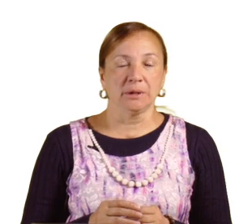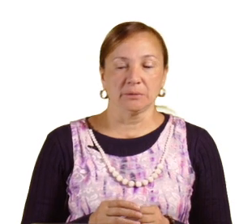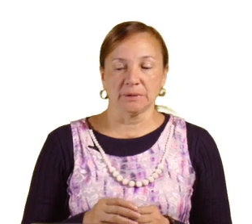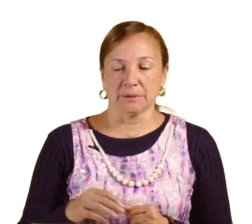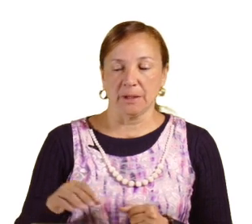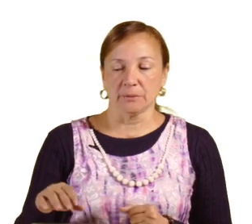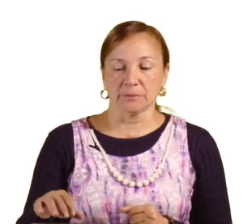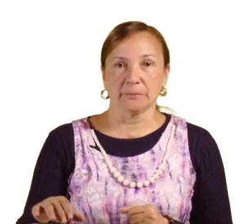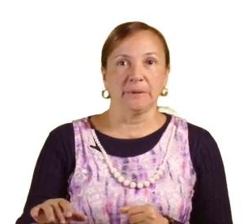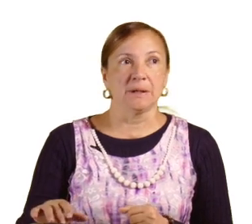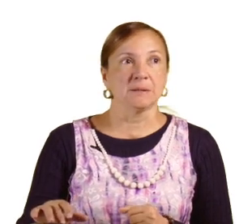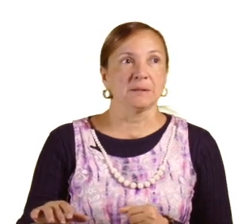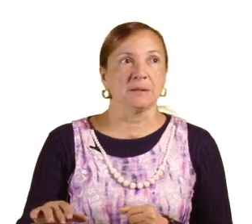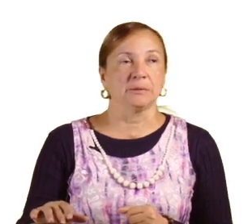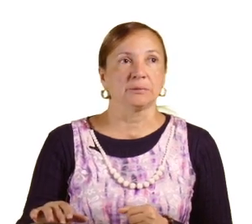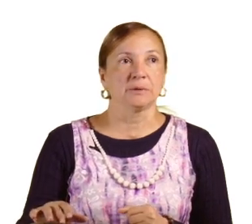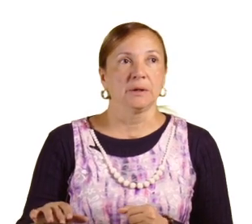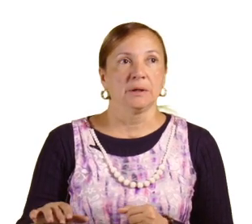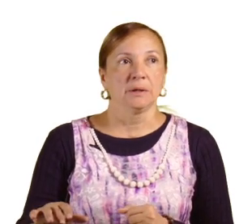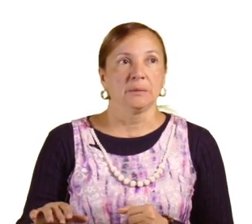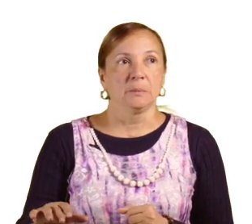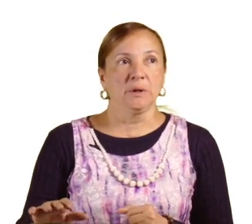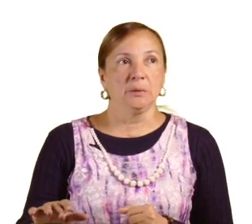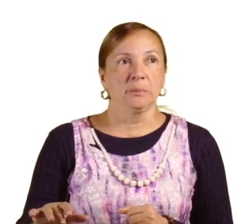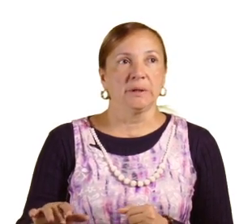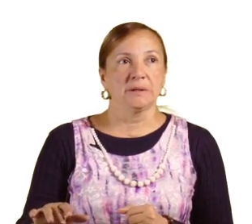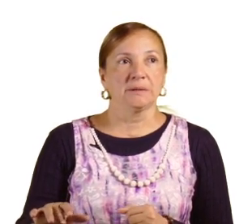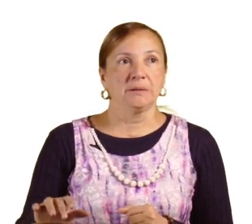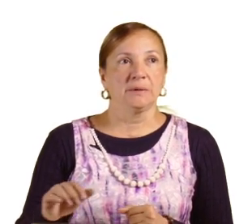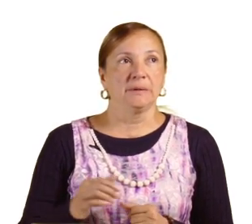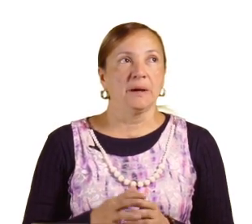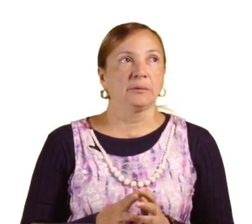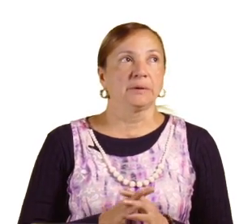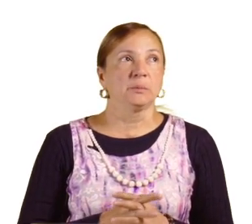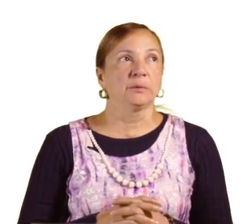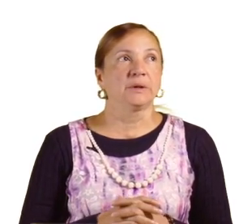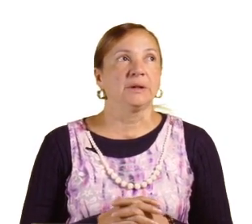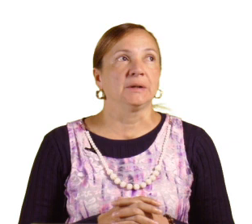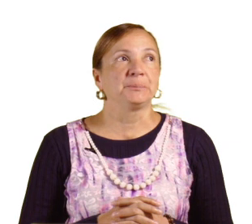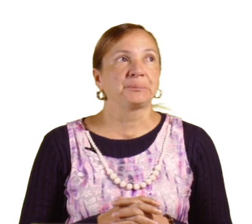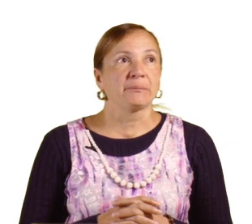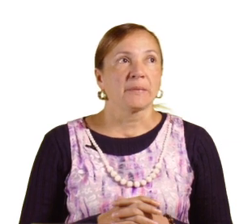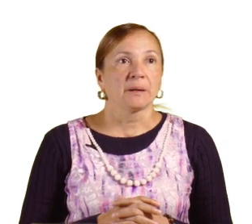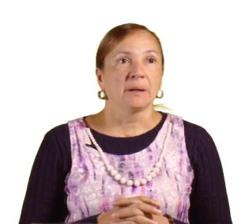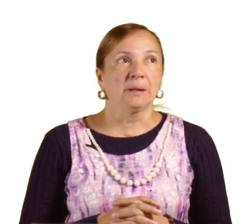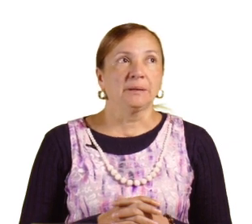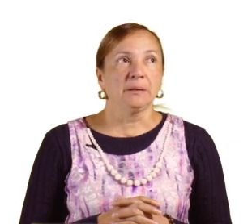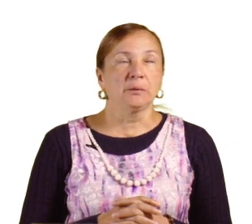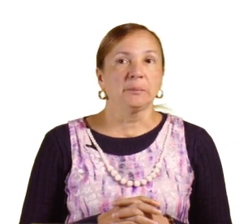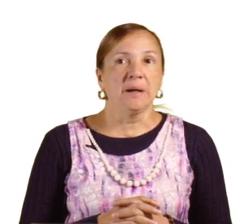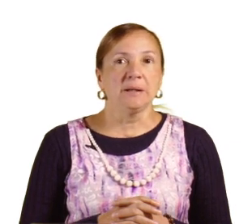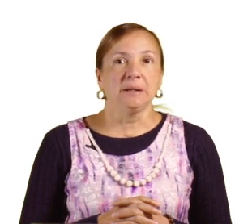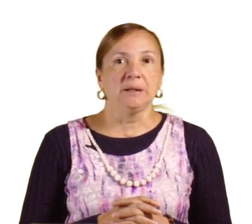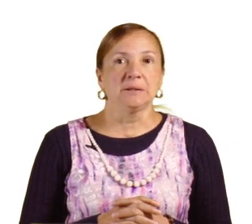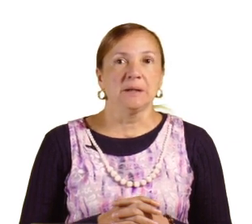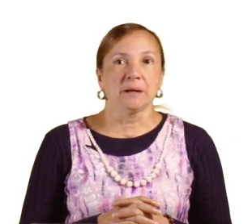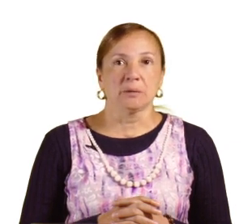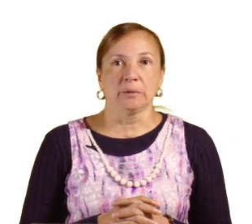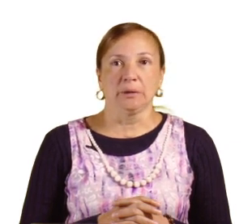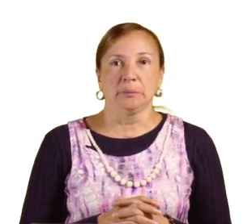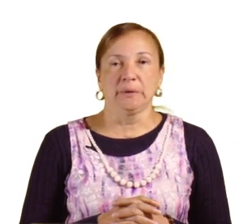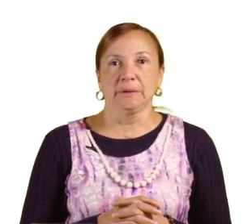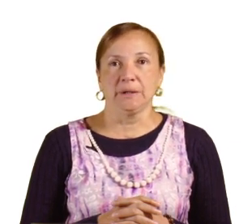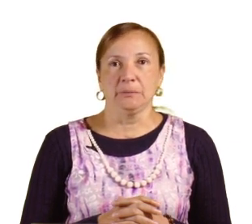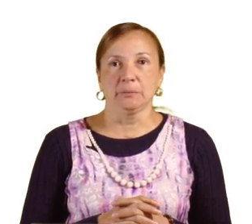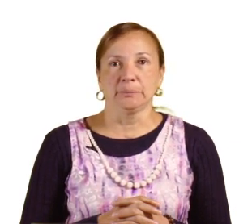presentación de los estados financieros. Mi nombre es Ivette Dauder Montiel. Esta norma inicia